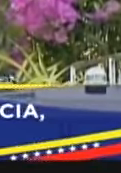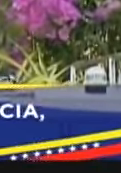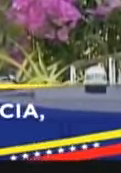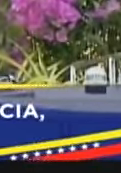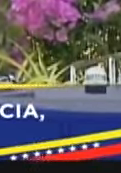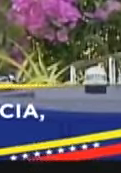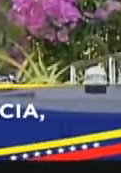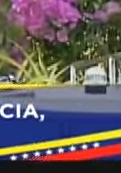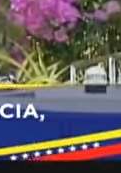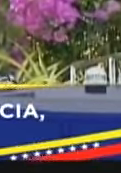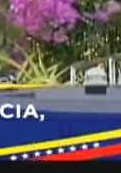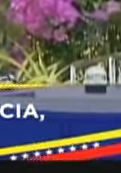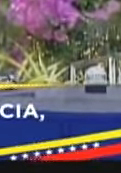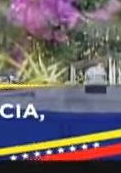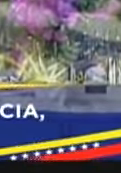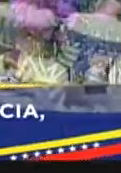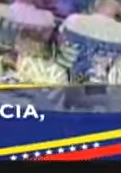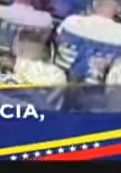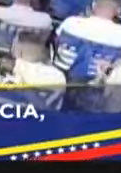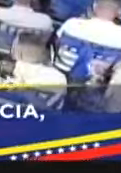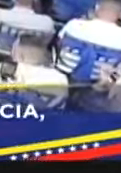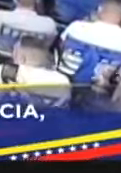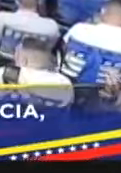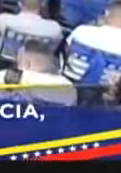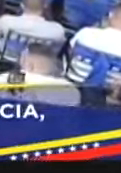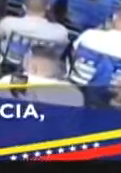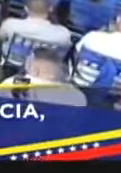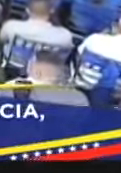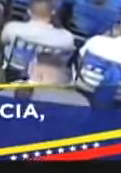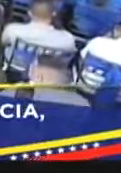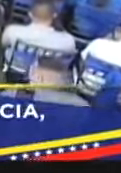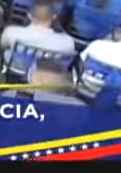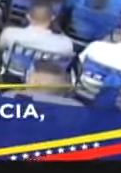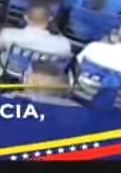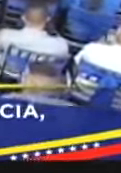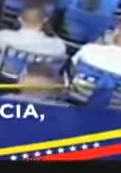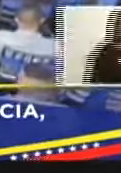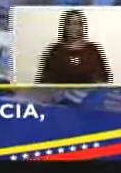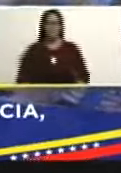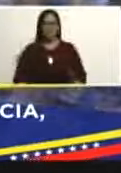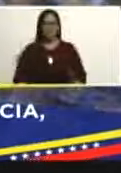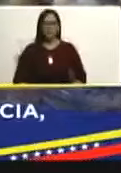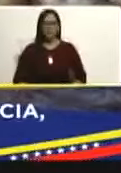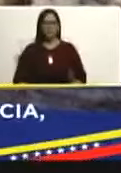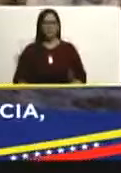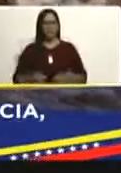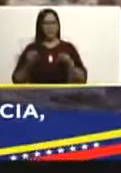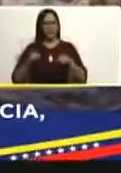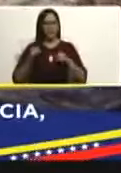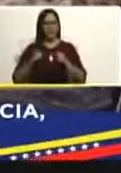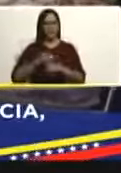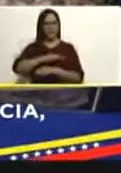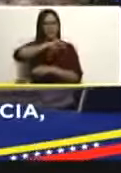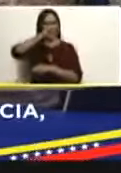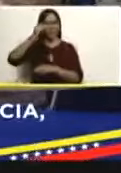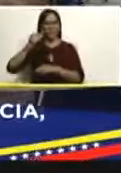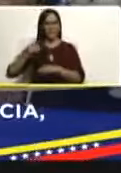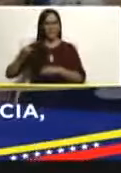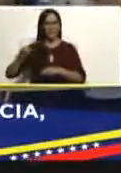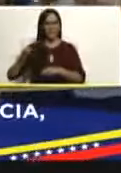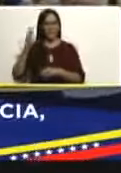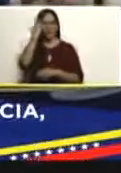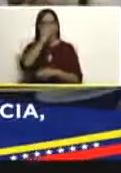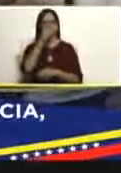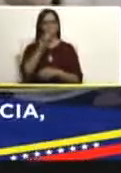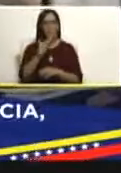a este grupo. Es muy hermoso empezar esta jornada aquí en esta montaña, en